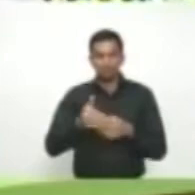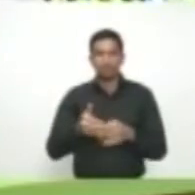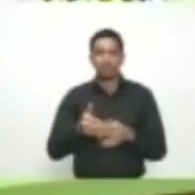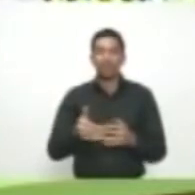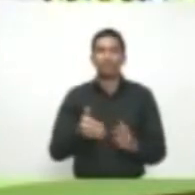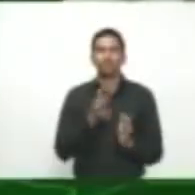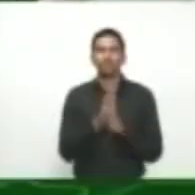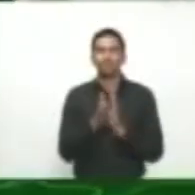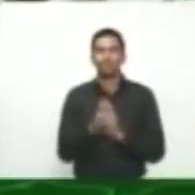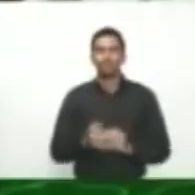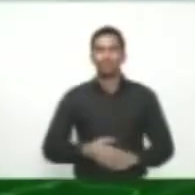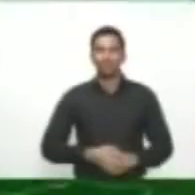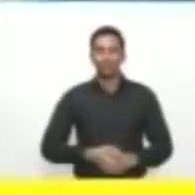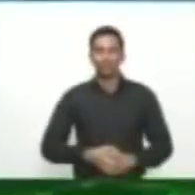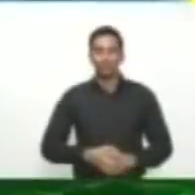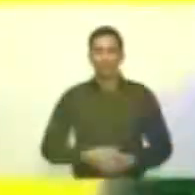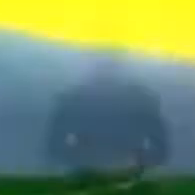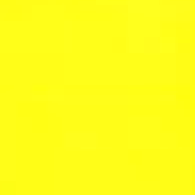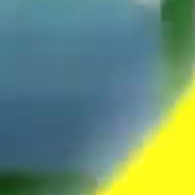verdad.